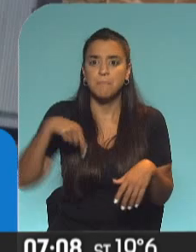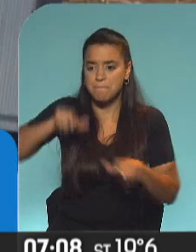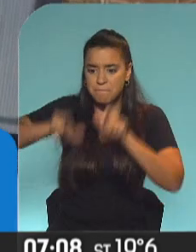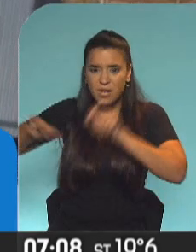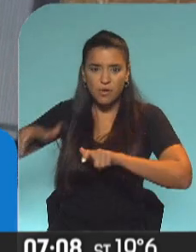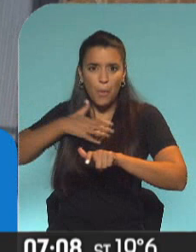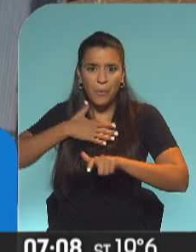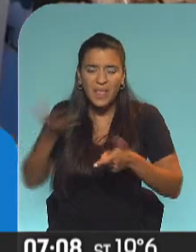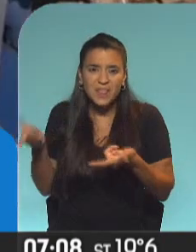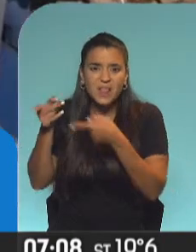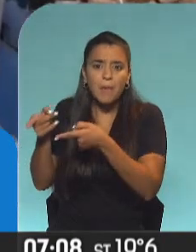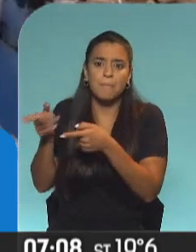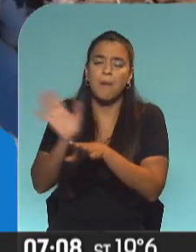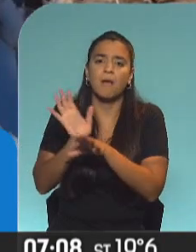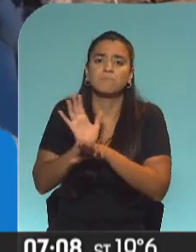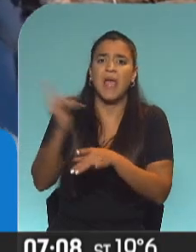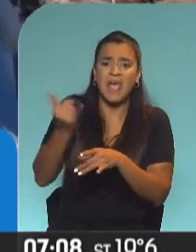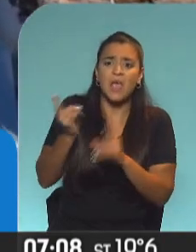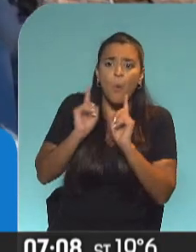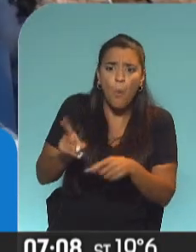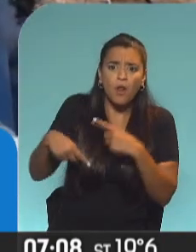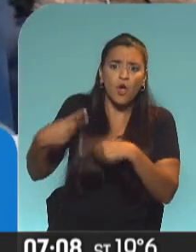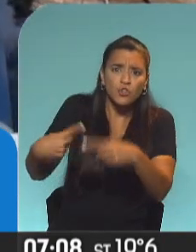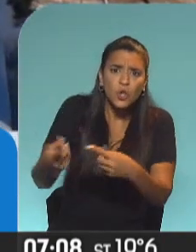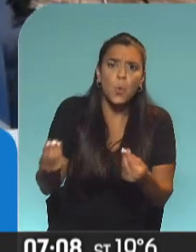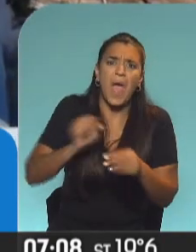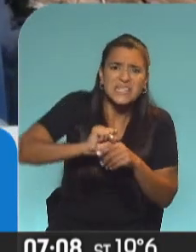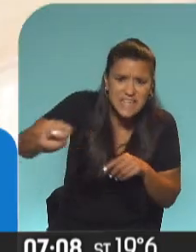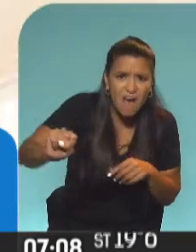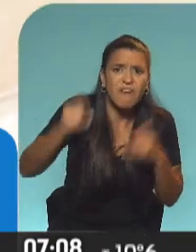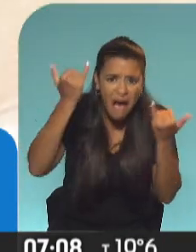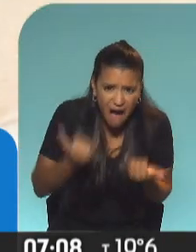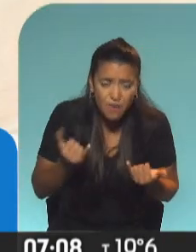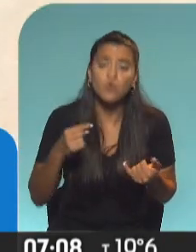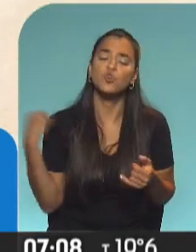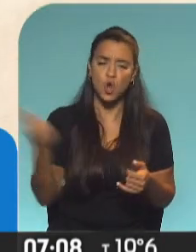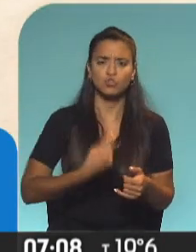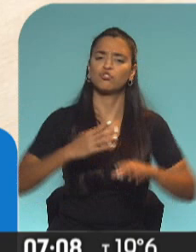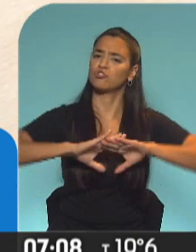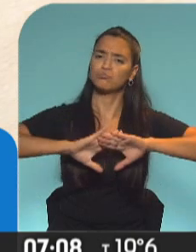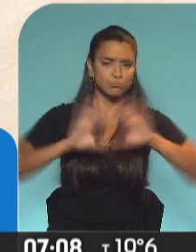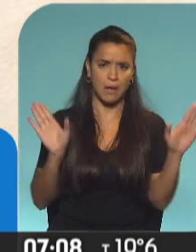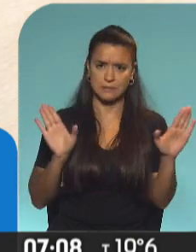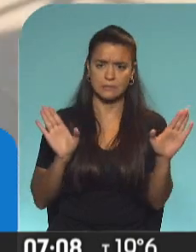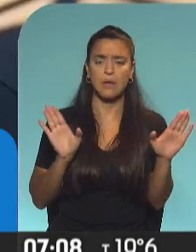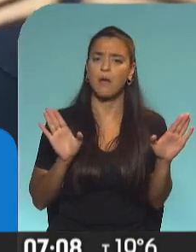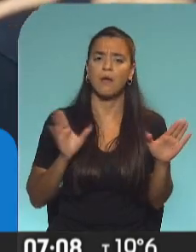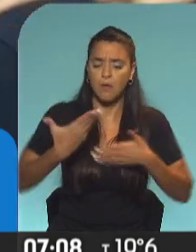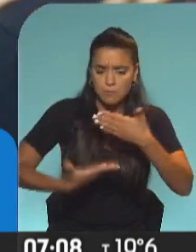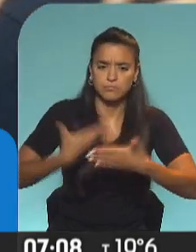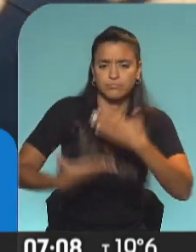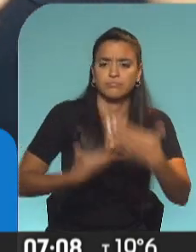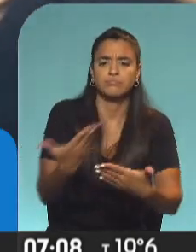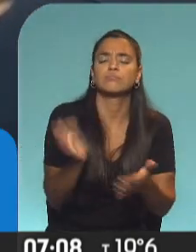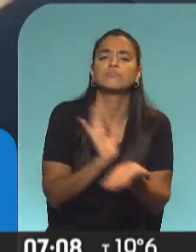no lograron impedir que los engañaran y los estafaran, bueno, nosotros vamos a impedir que se lleve adelante